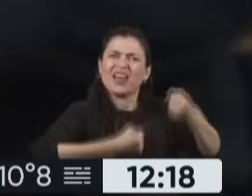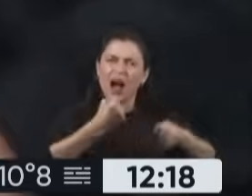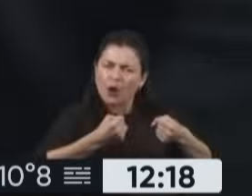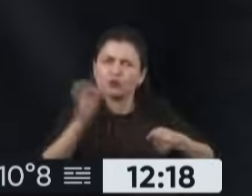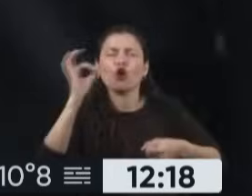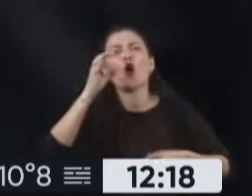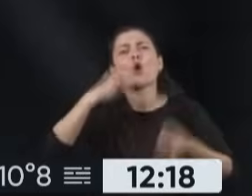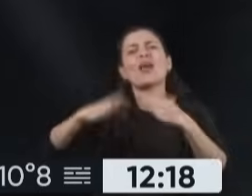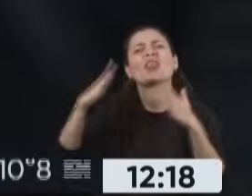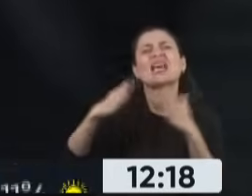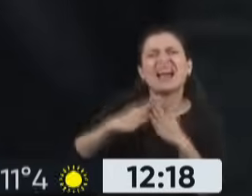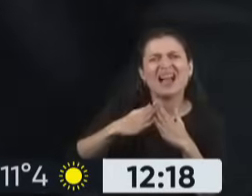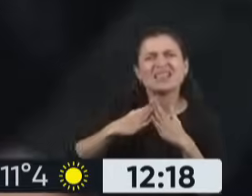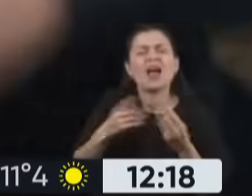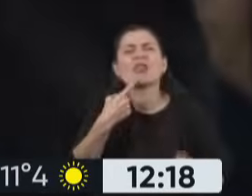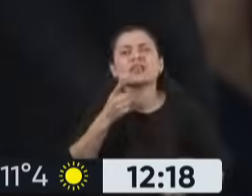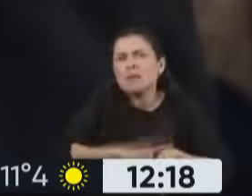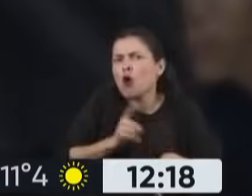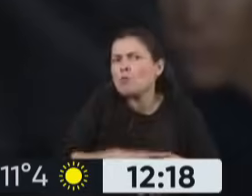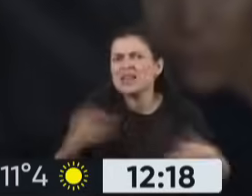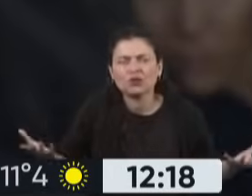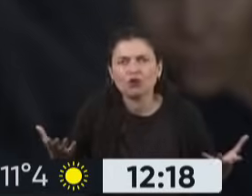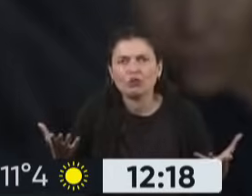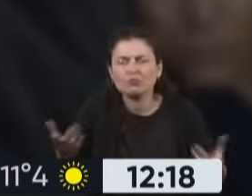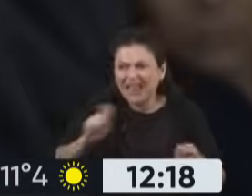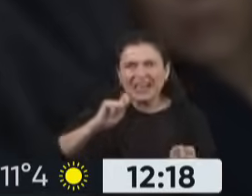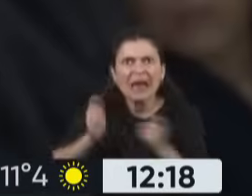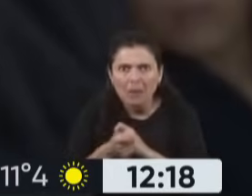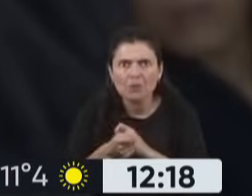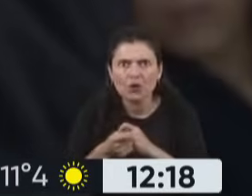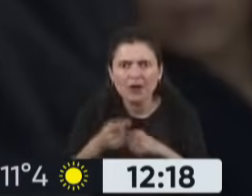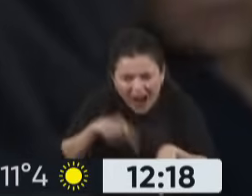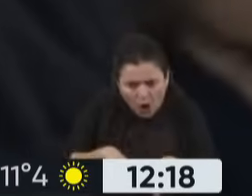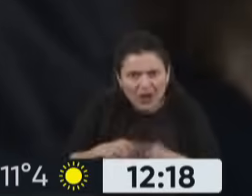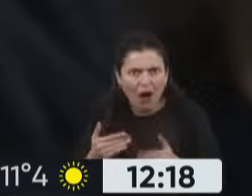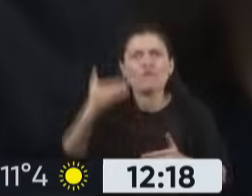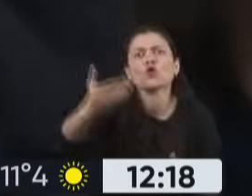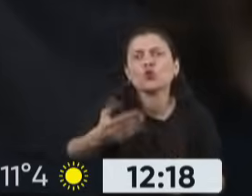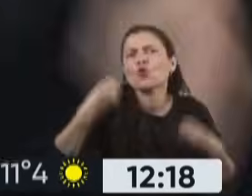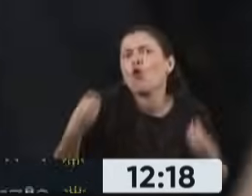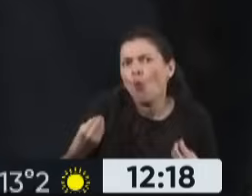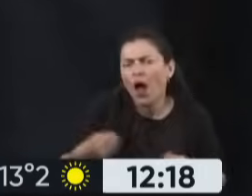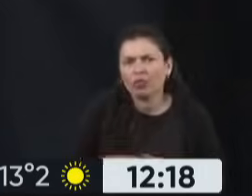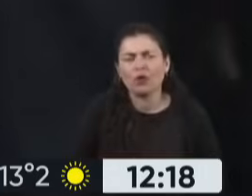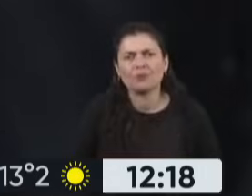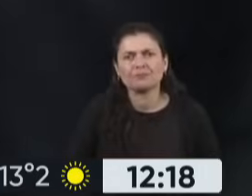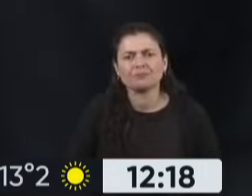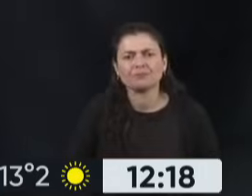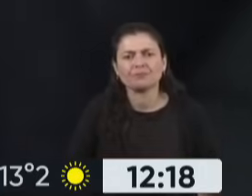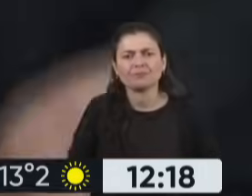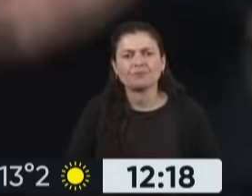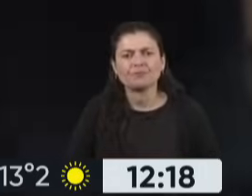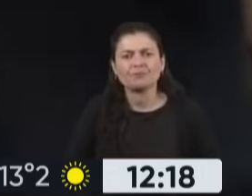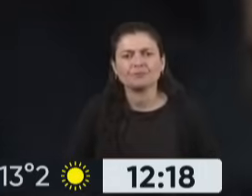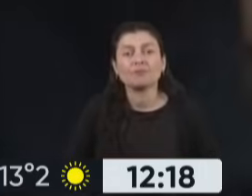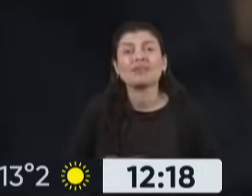¿A partir de qué momento no deben exigir el certificado de ingresos? Si eso va a regir a partir de este anuncio, una